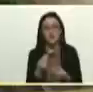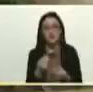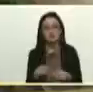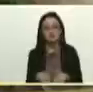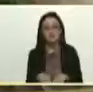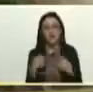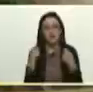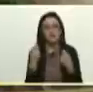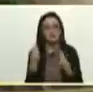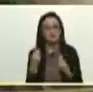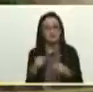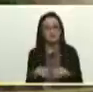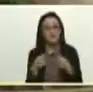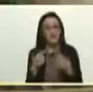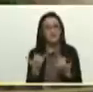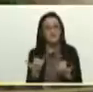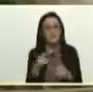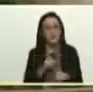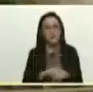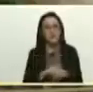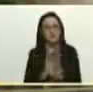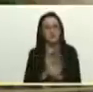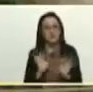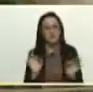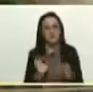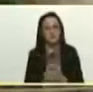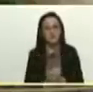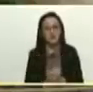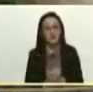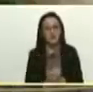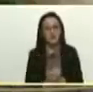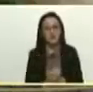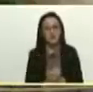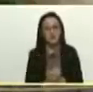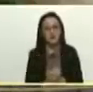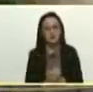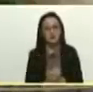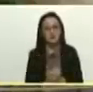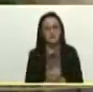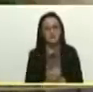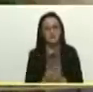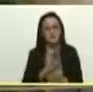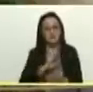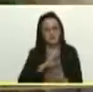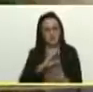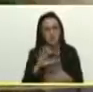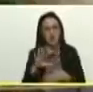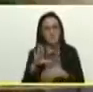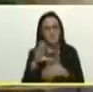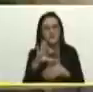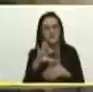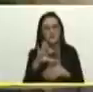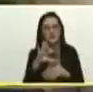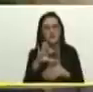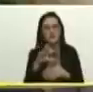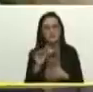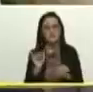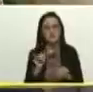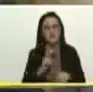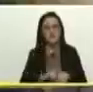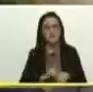fracasar ese momento especial, fundacional de nuestra América. Fue el